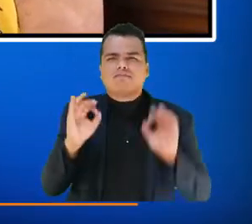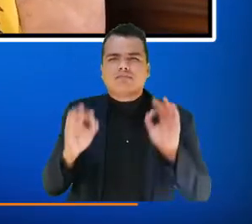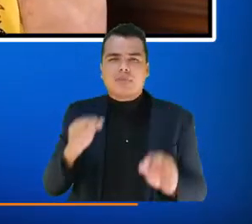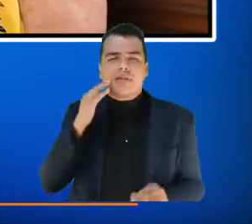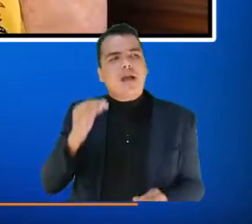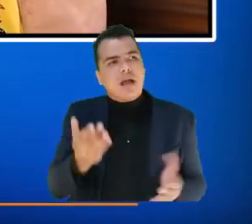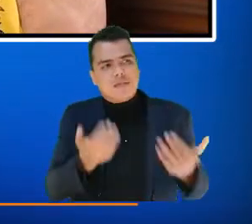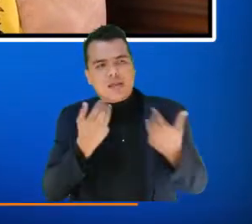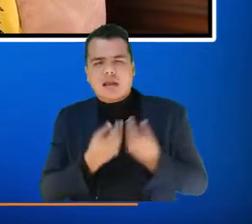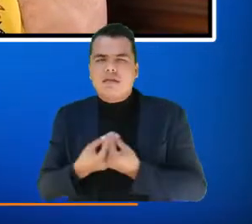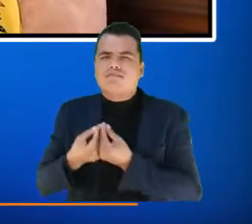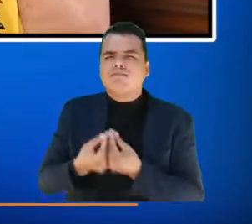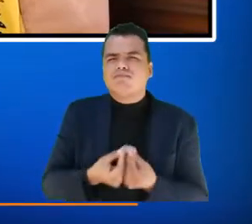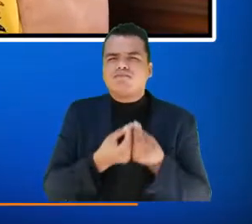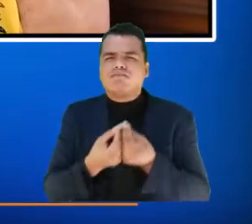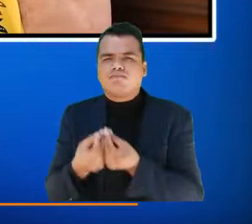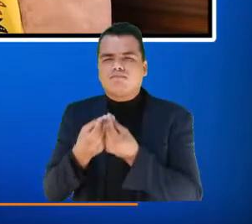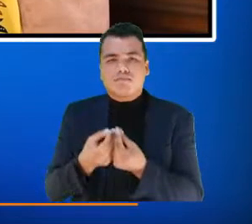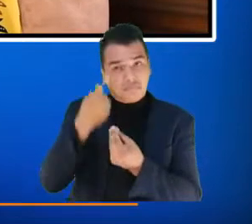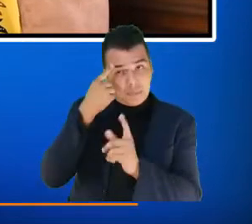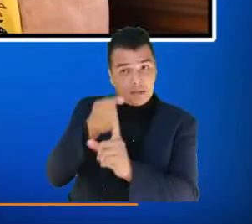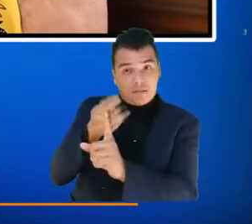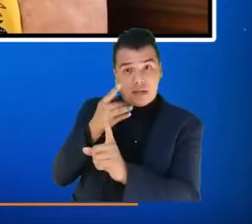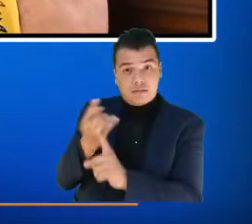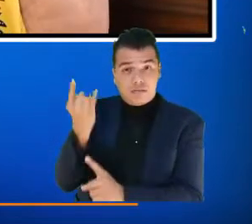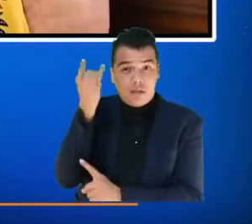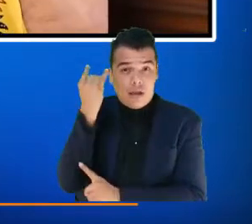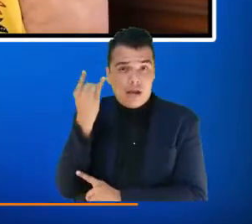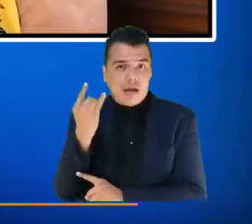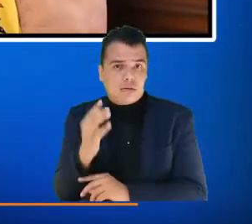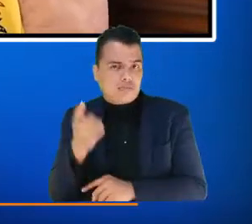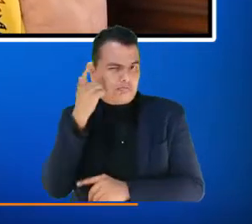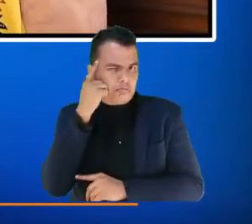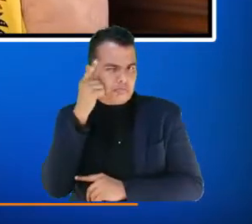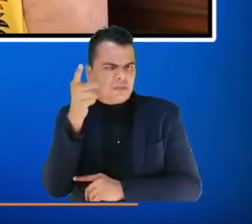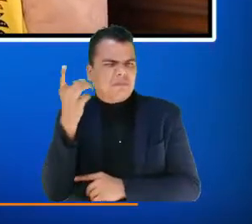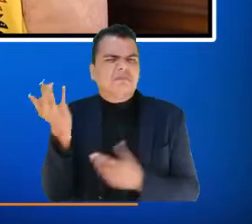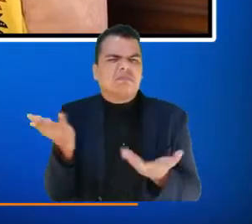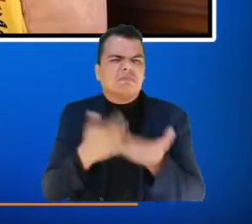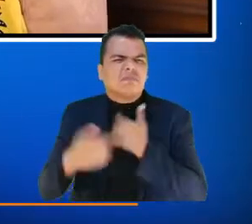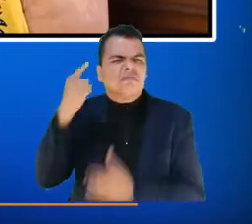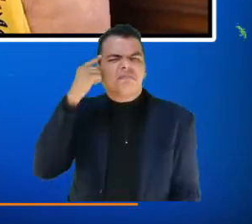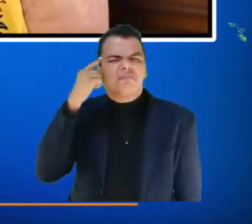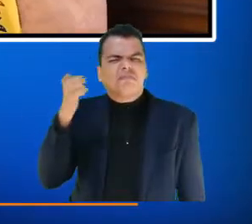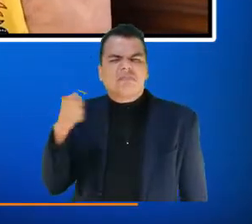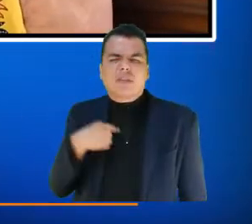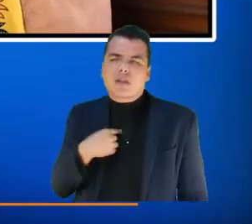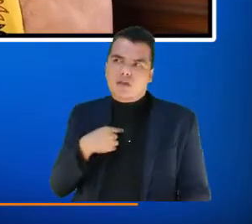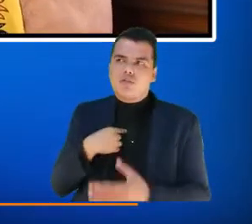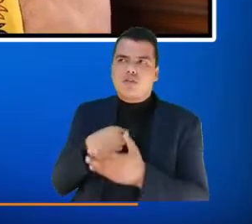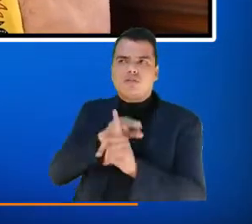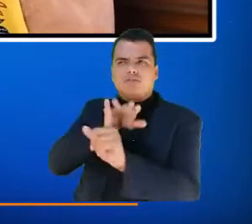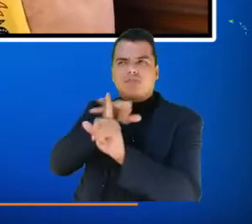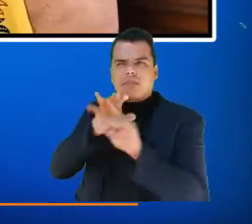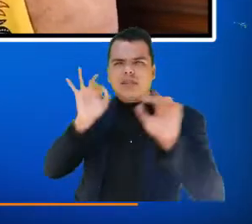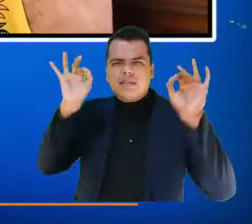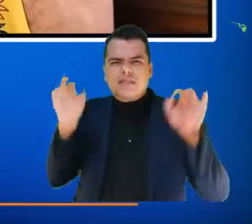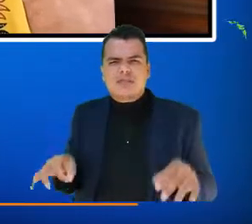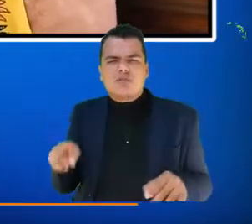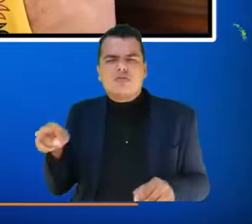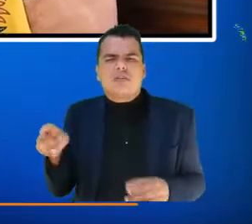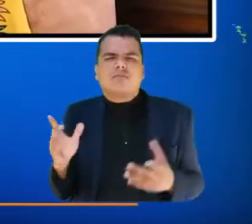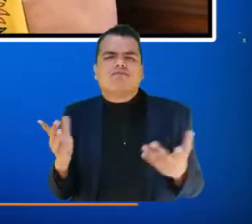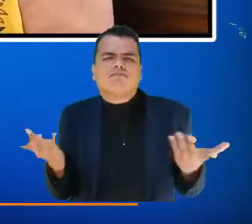las mujeres iban a tener de pronto mucho más acceso o que su persuasión iba a ser mejor. ¿Por